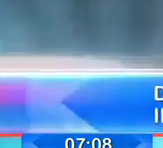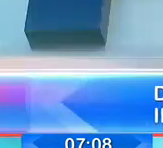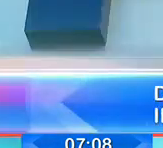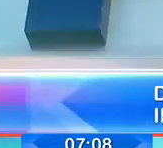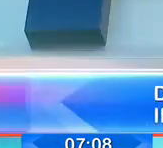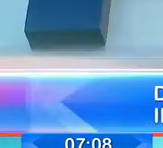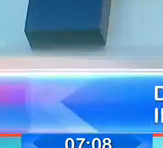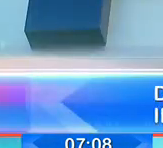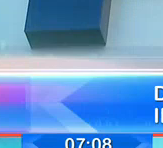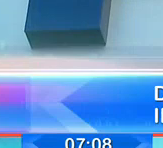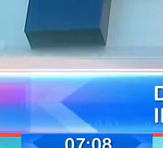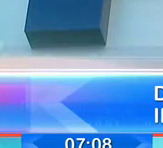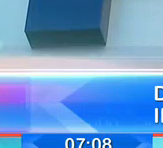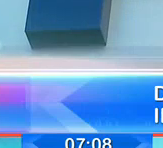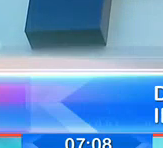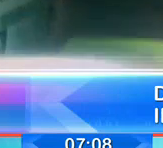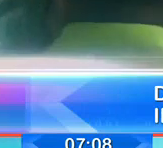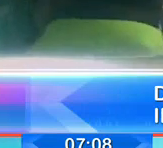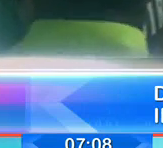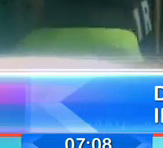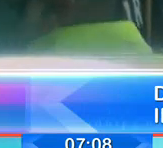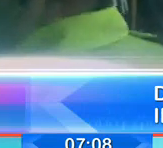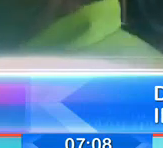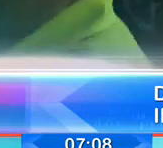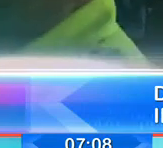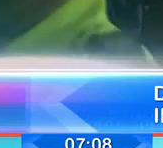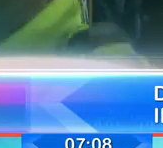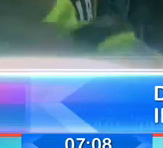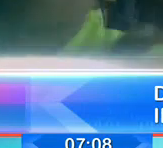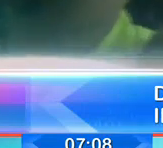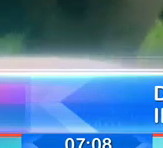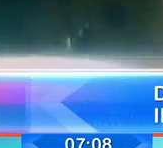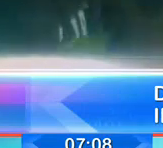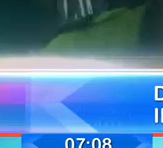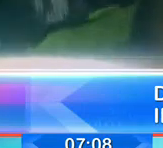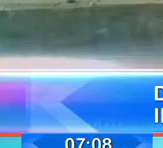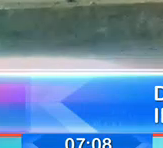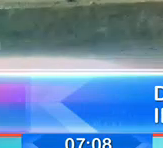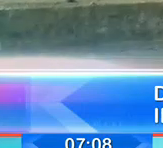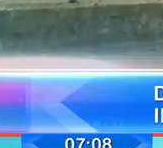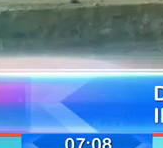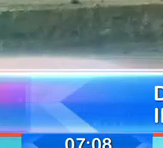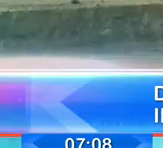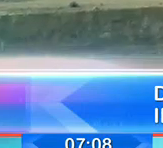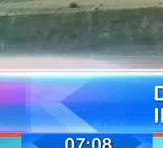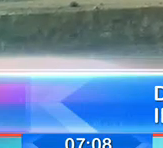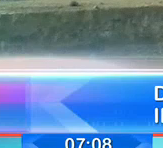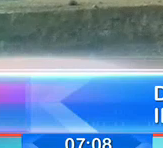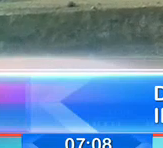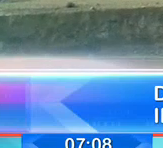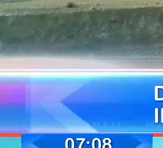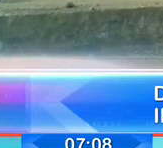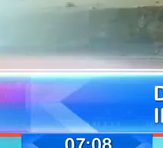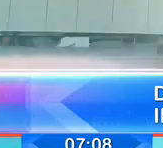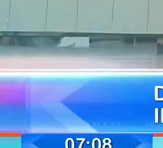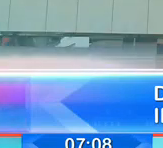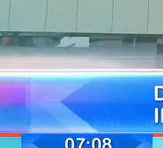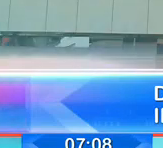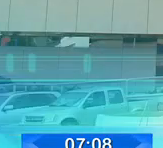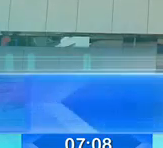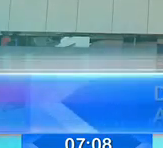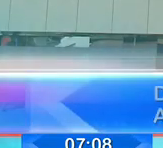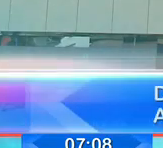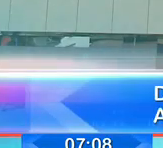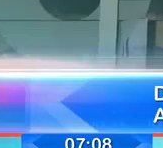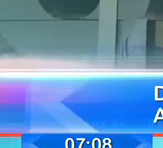el movimiento político del ex asambleísta Daniel Mendoza, dice, habría salido de la Agencia Nacional de Tránsito. Y también la posible postergación del